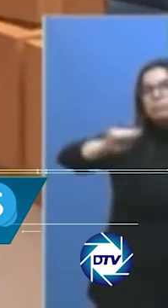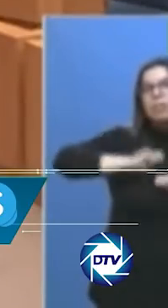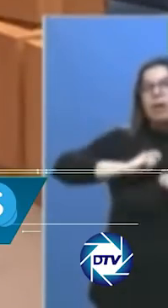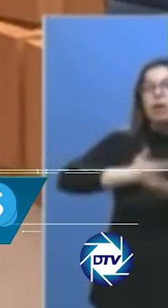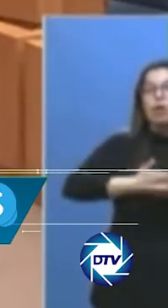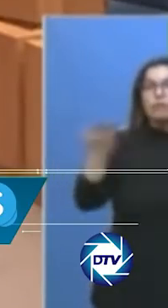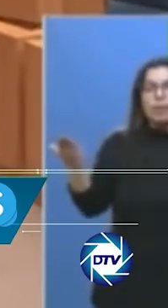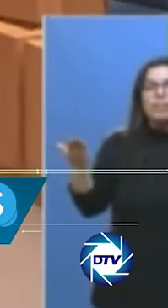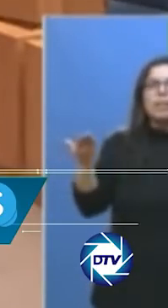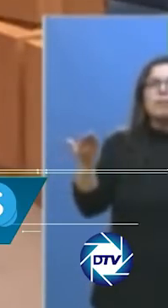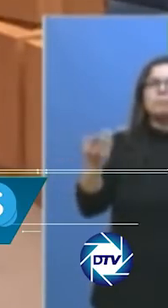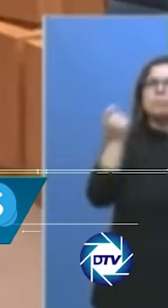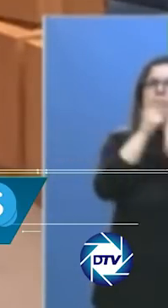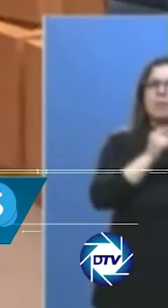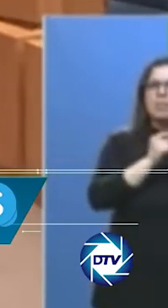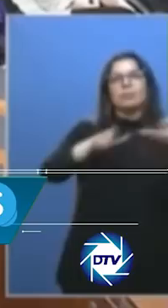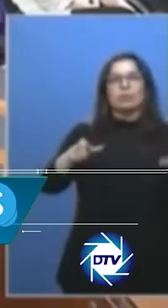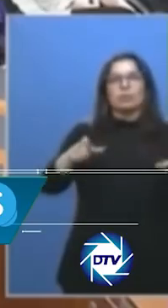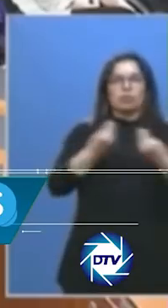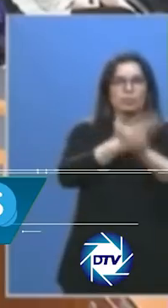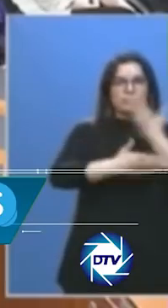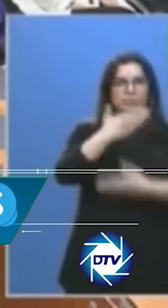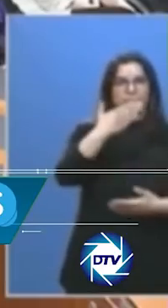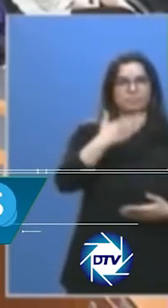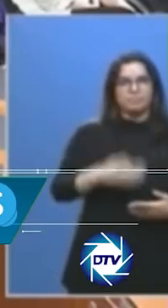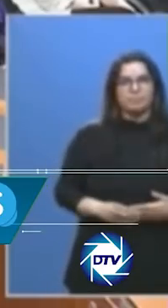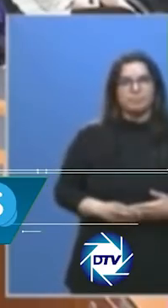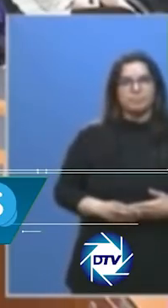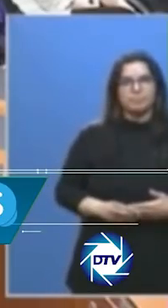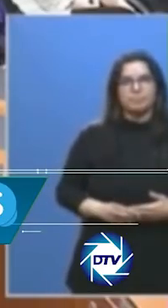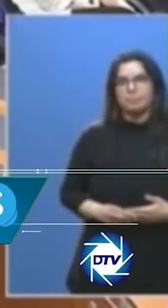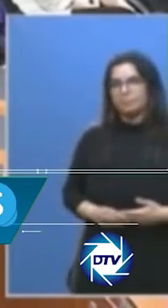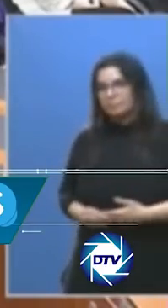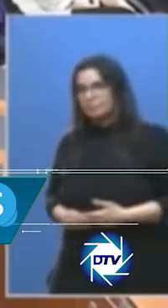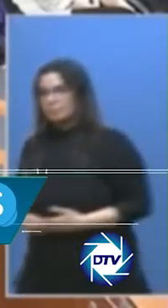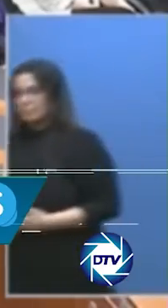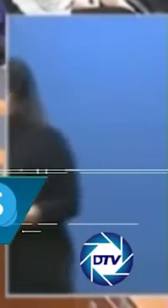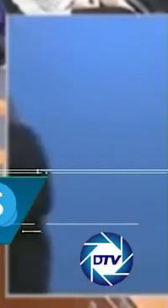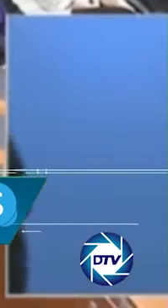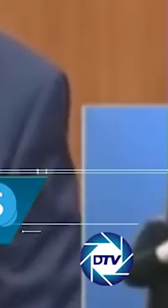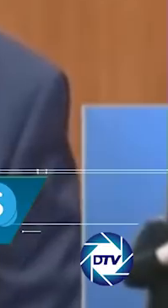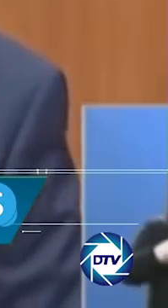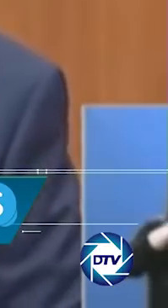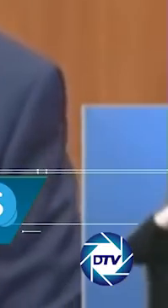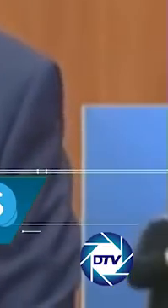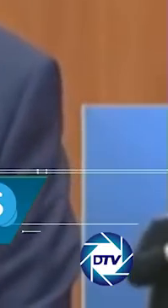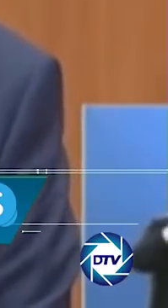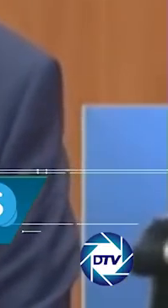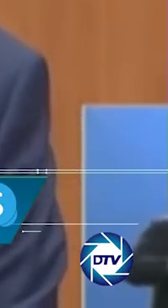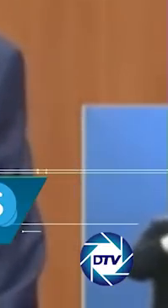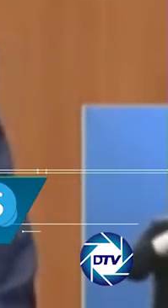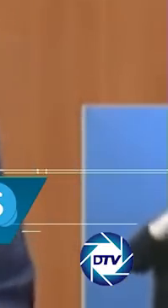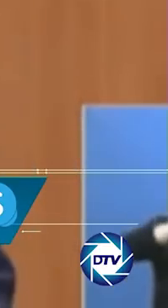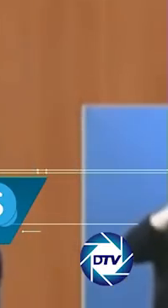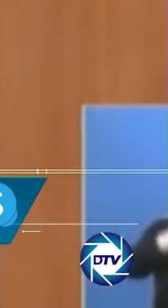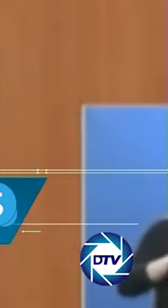unas acusaciones tan absolutamente sin sentido. O sea, yo llevo no menos de 3-4 años pidiéndole en un montón de platós de televisión y en